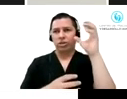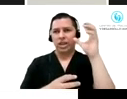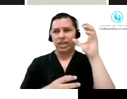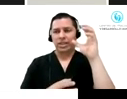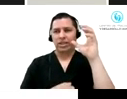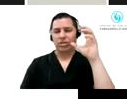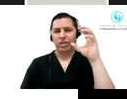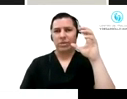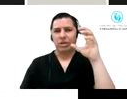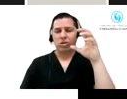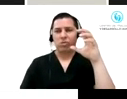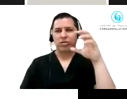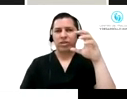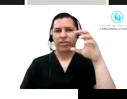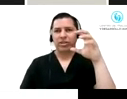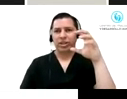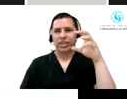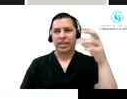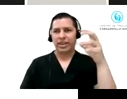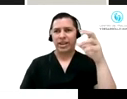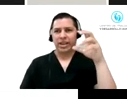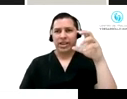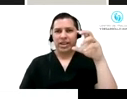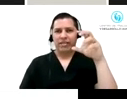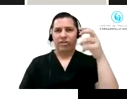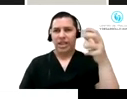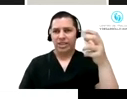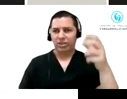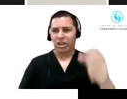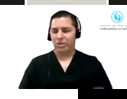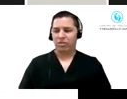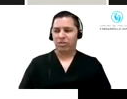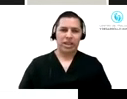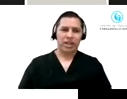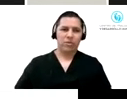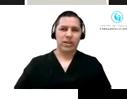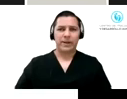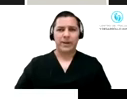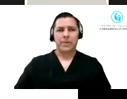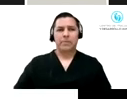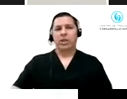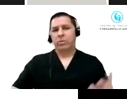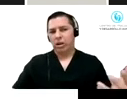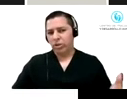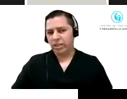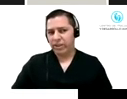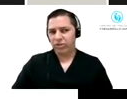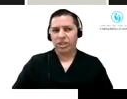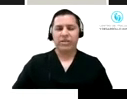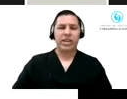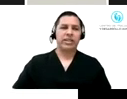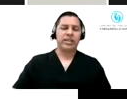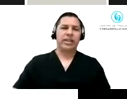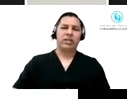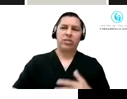todas contra esta. Entonces terminamos como haciendo un efecto de seguir fortaleciendo la masculinidad hegemónica. Pero algunas